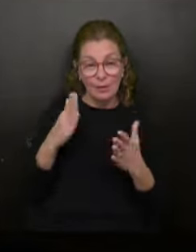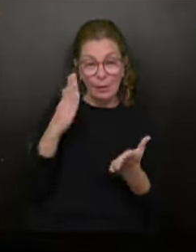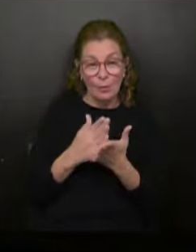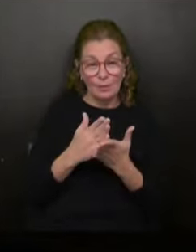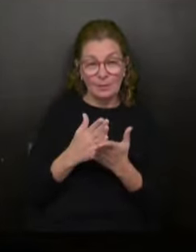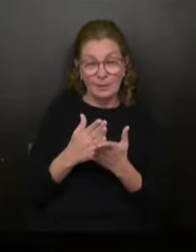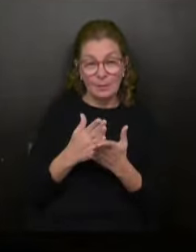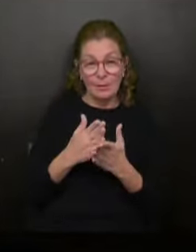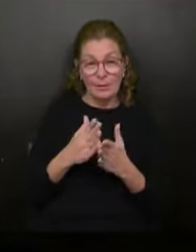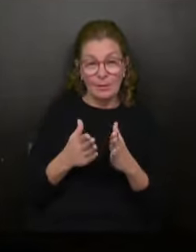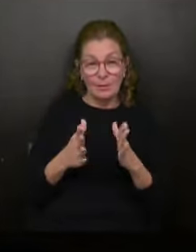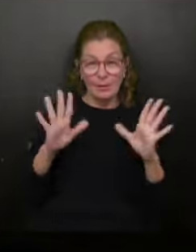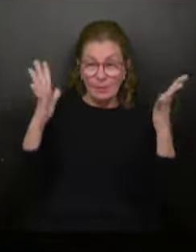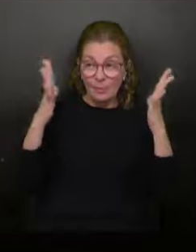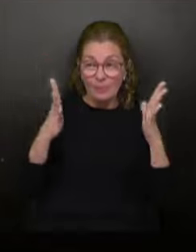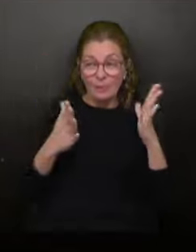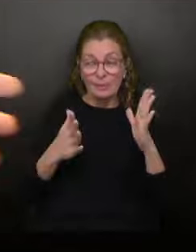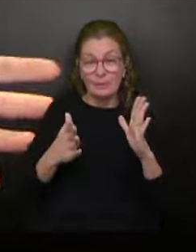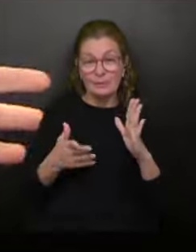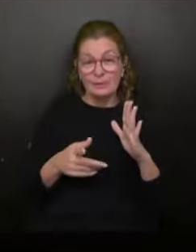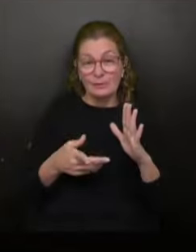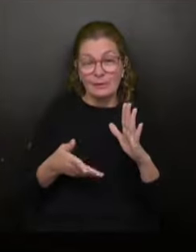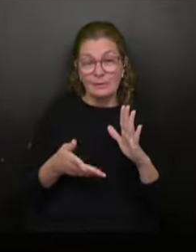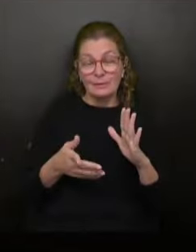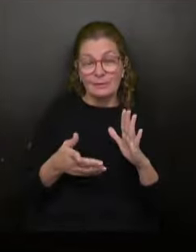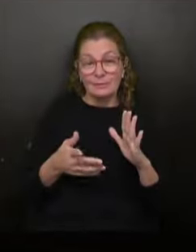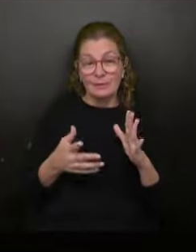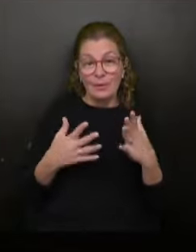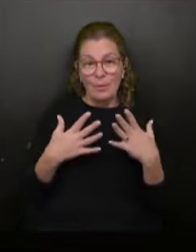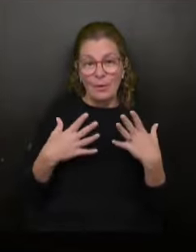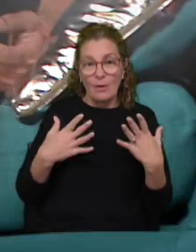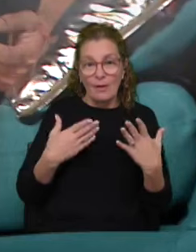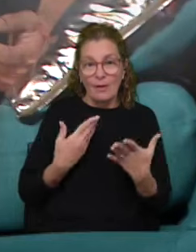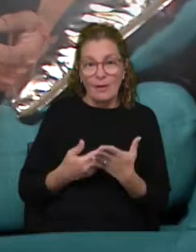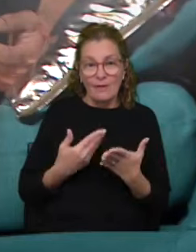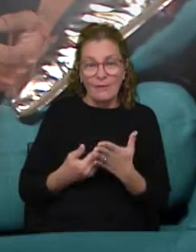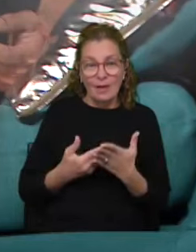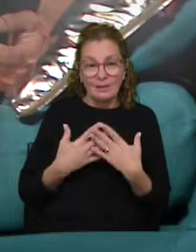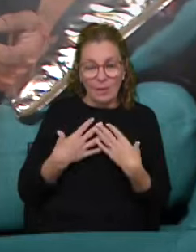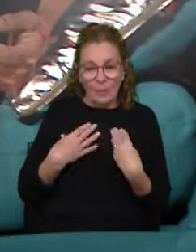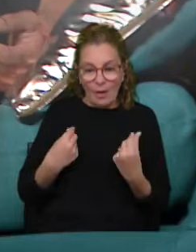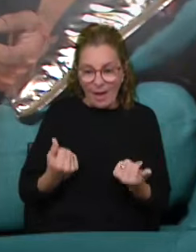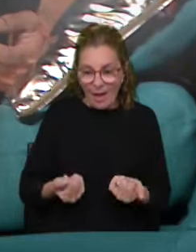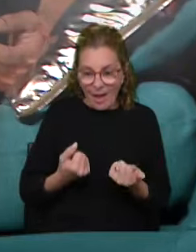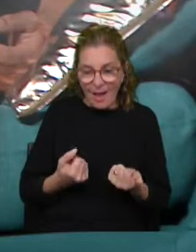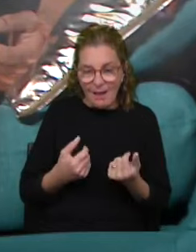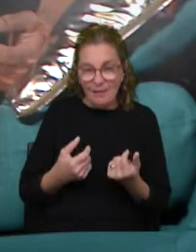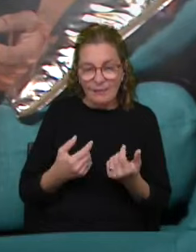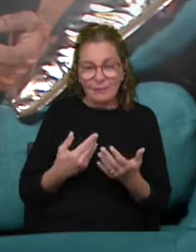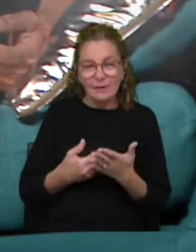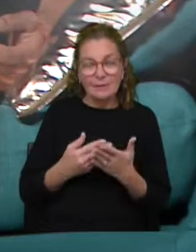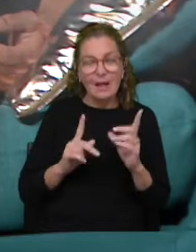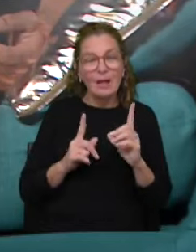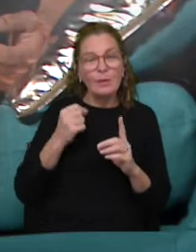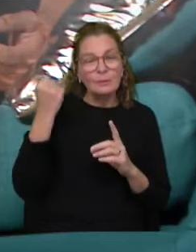acorde del show, el público, no sé qué, del vice, esto, lo otro. Hay un vacío. Y después sigue pasando, o sea, después es algo